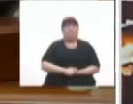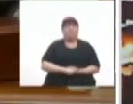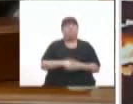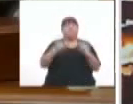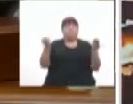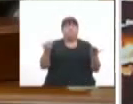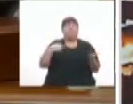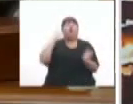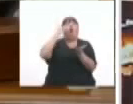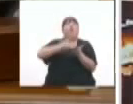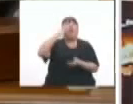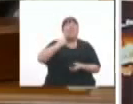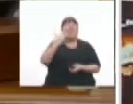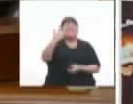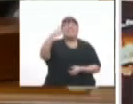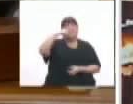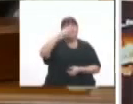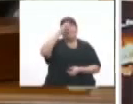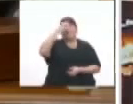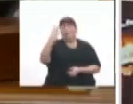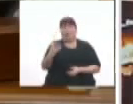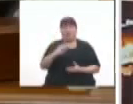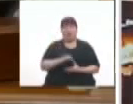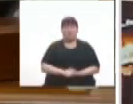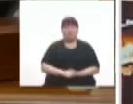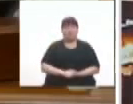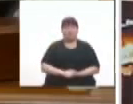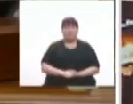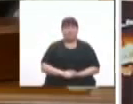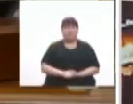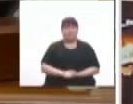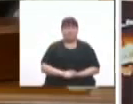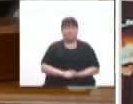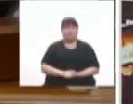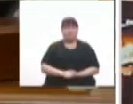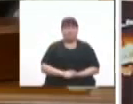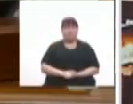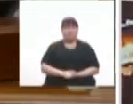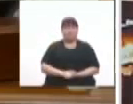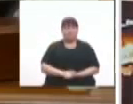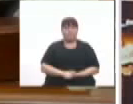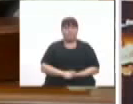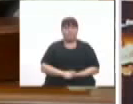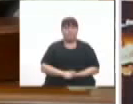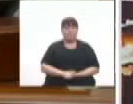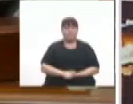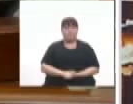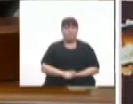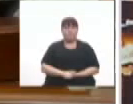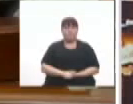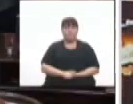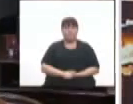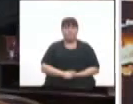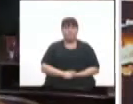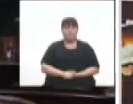manera obligó a esos gobernadores a decir Bueno está bien vos me das esto y yo voy a a mandar a mis senadores para que que